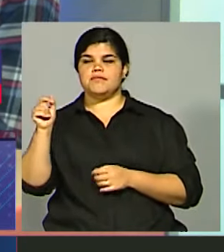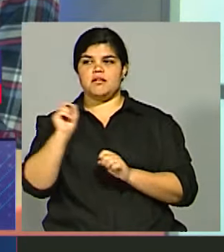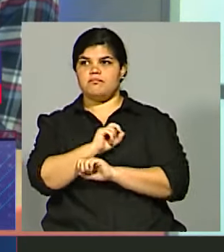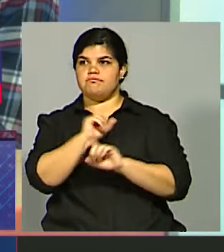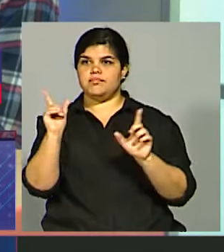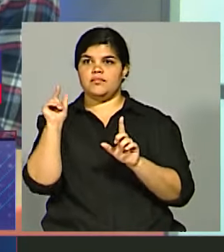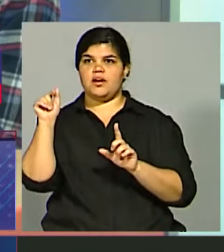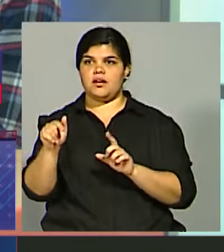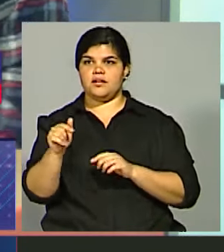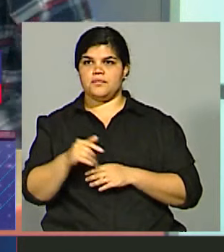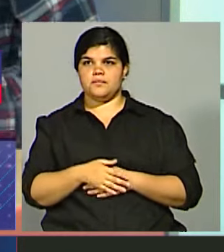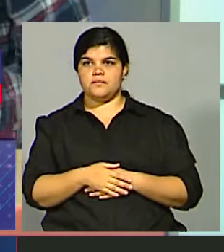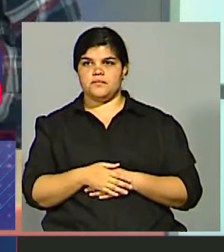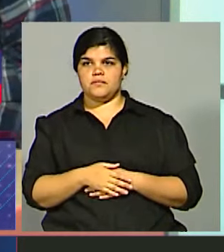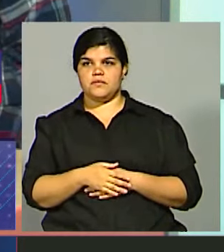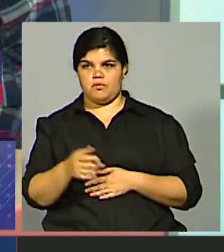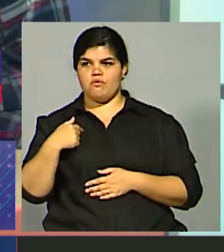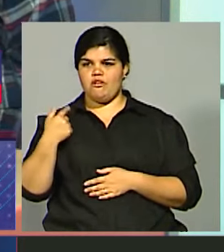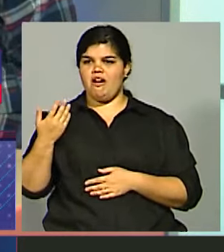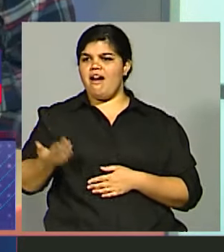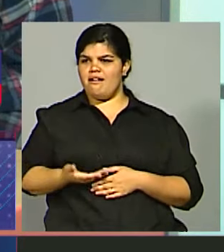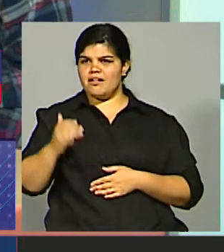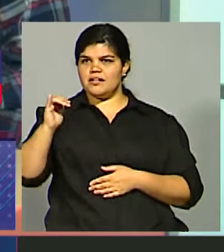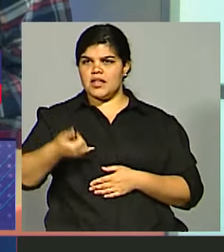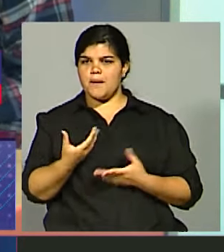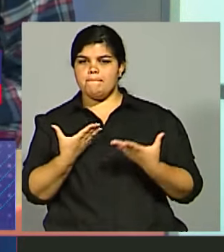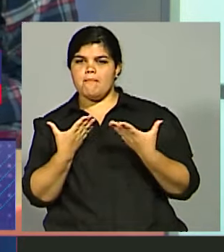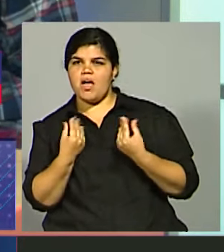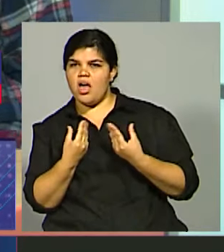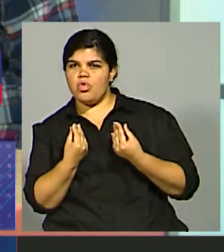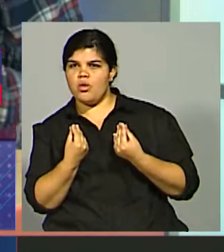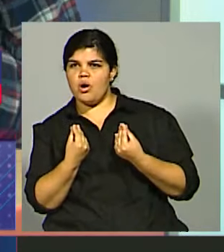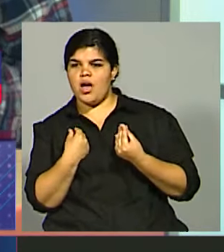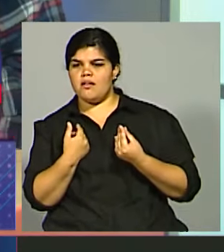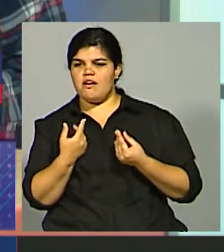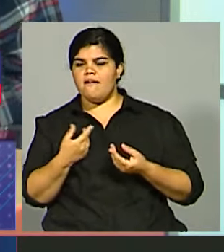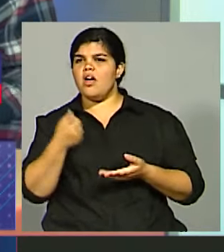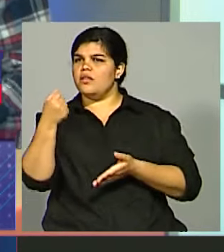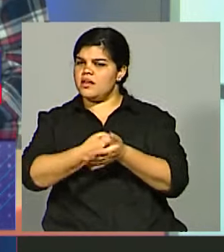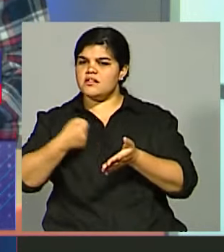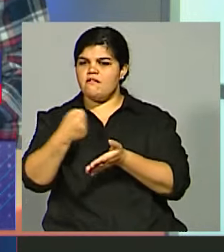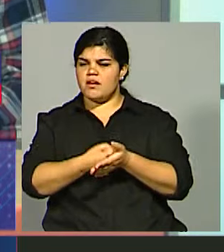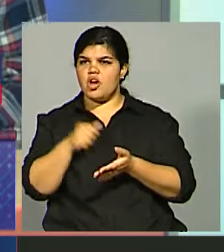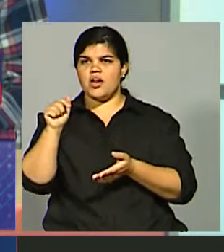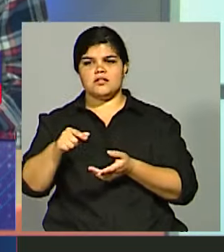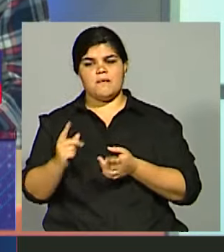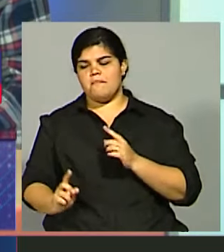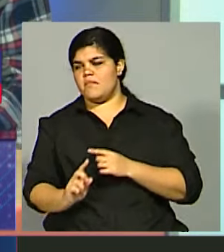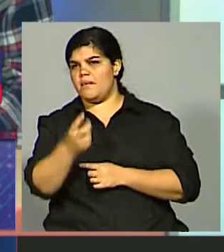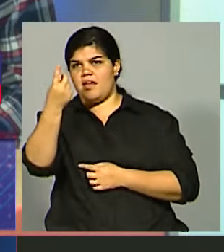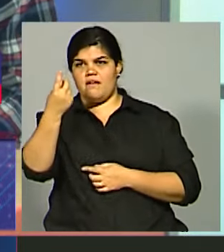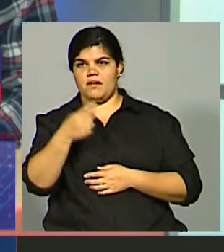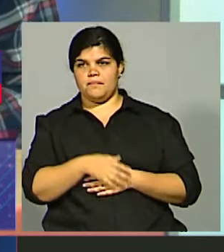un producto que uno se anima, esto de los miedos, de animarse, de los desafíos? Para mí fue eso. La primera vez que lo